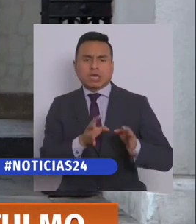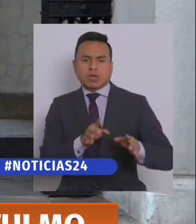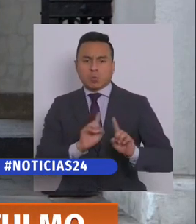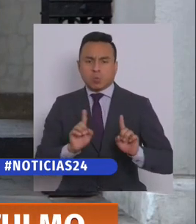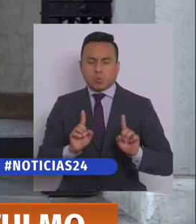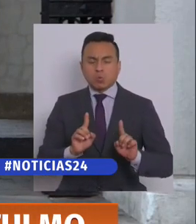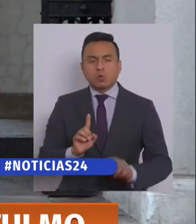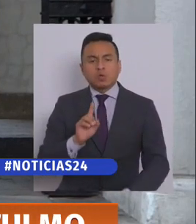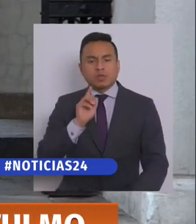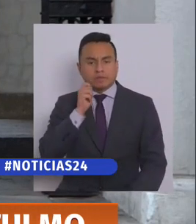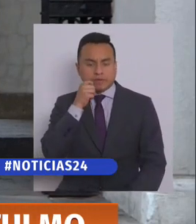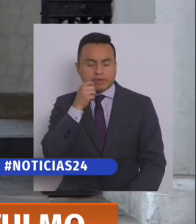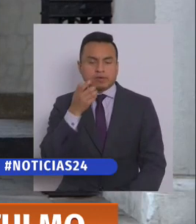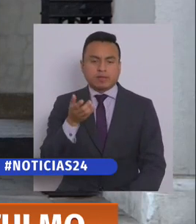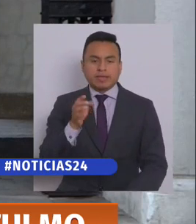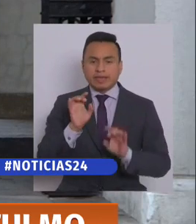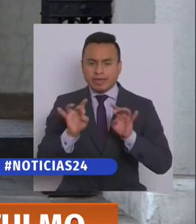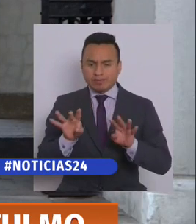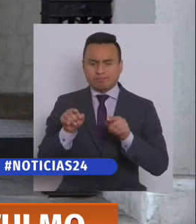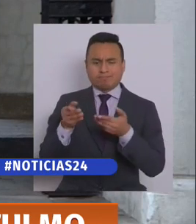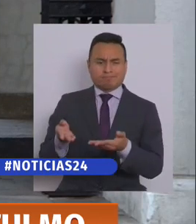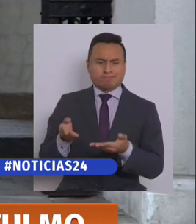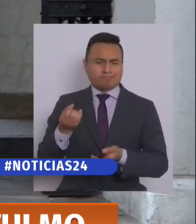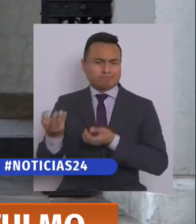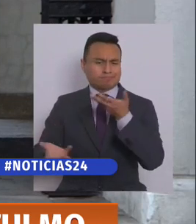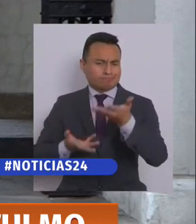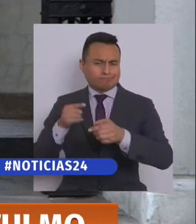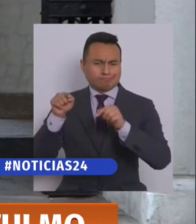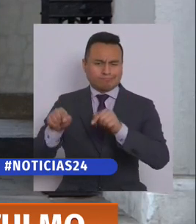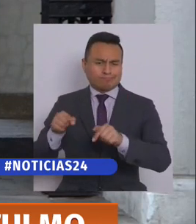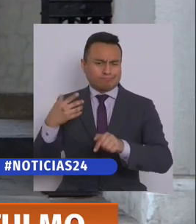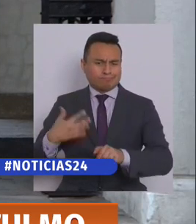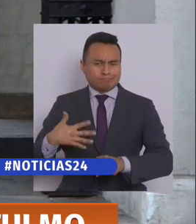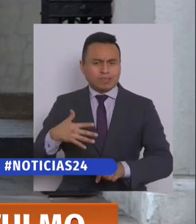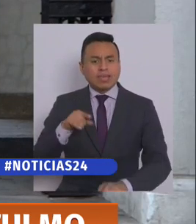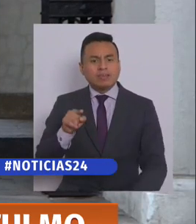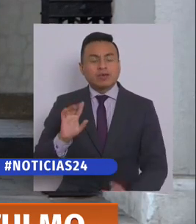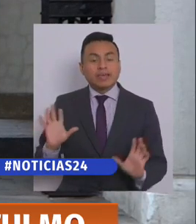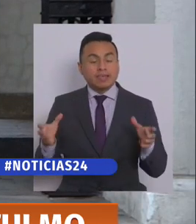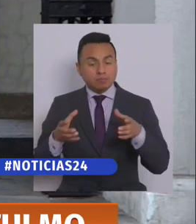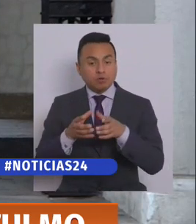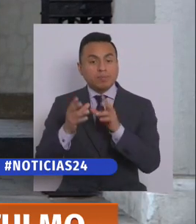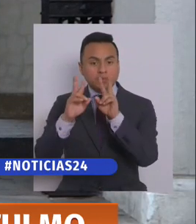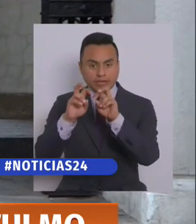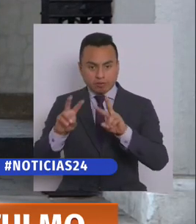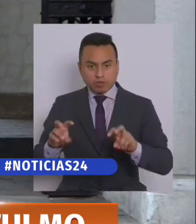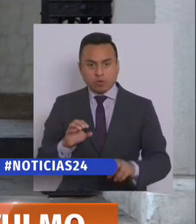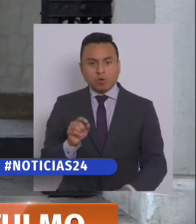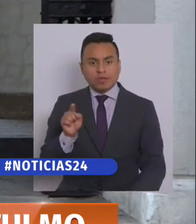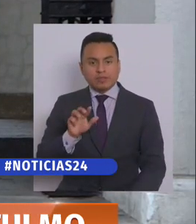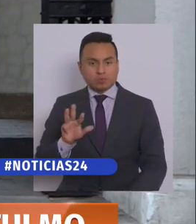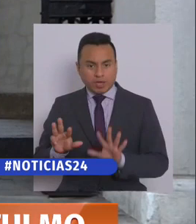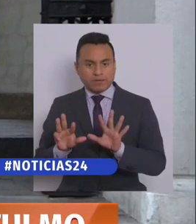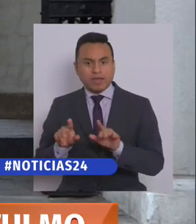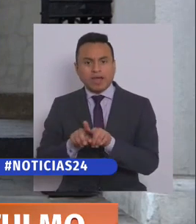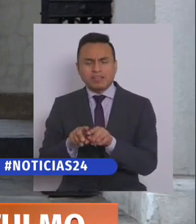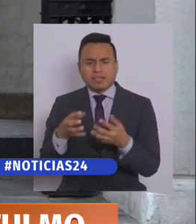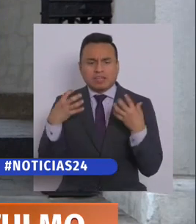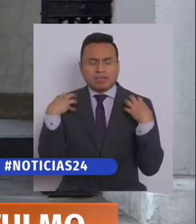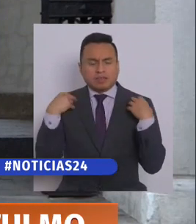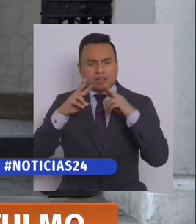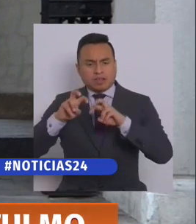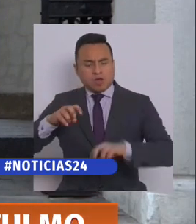lado a pesar de hechos como este. Sin duda, esos equipos de investigaciones del OS9, que hace una gran